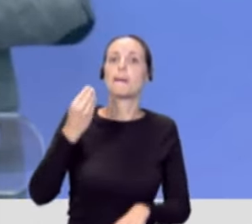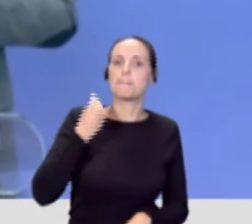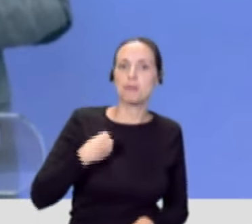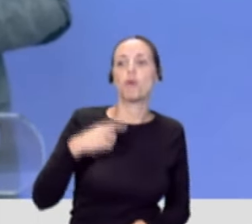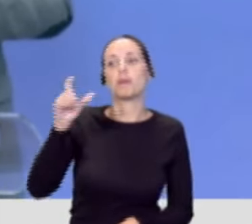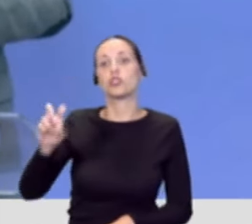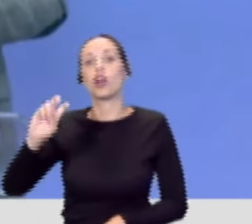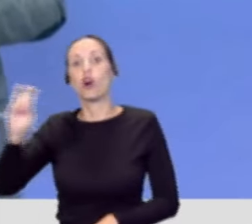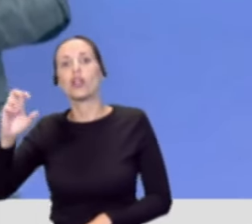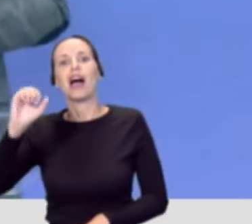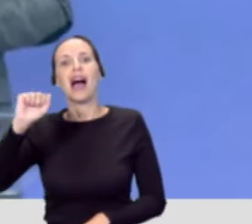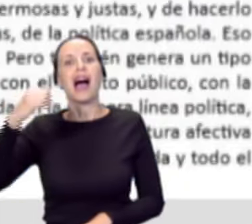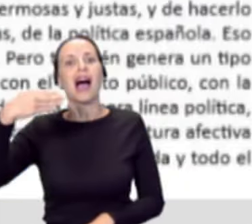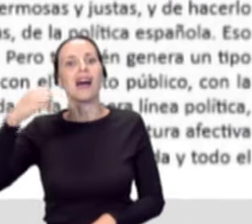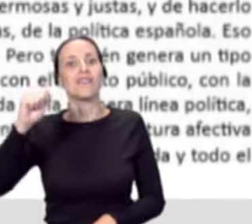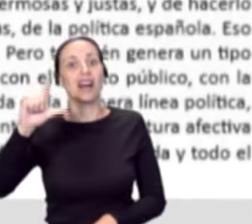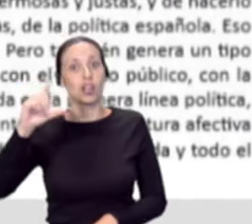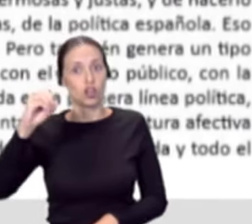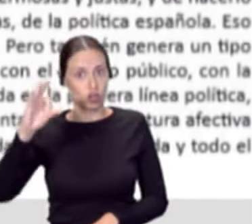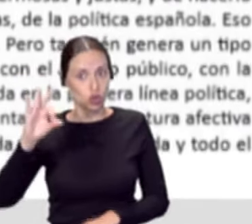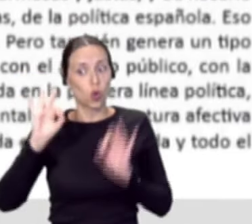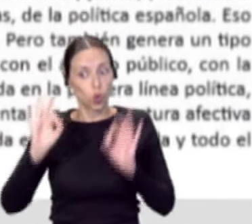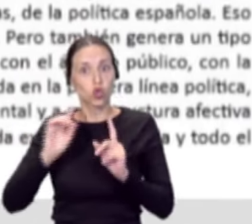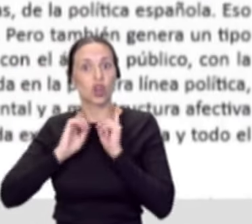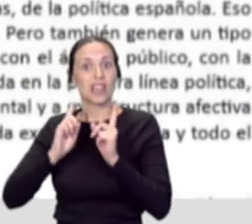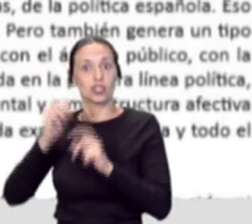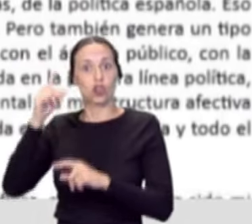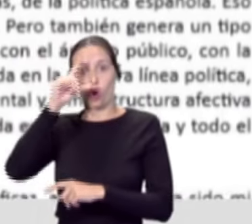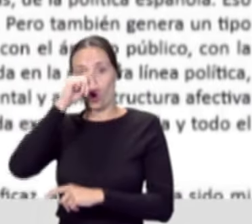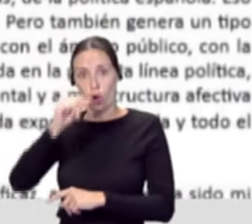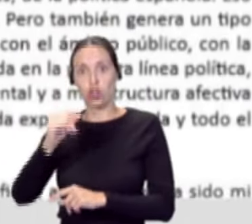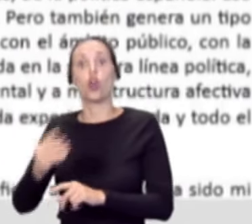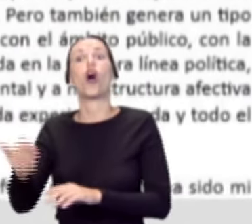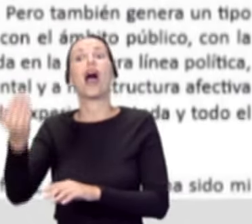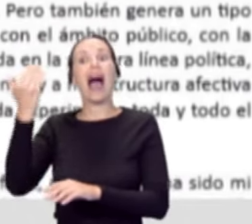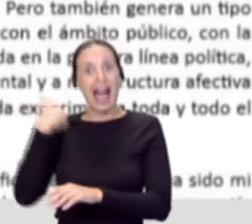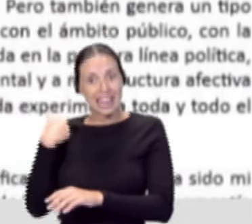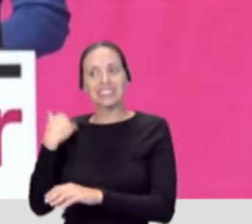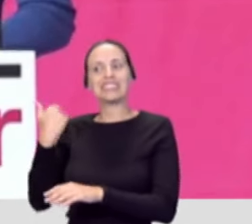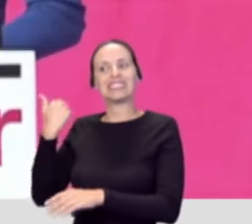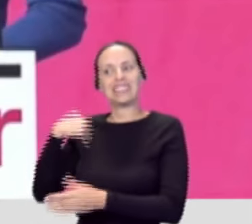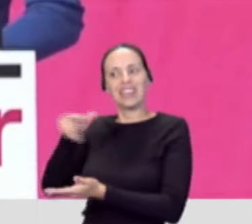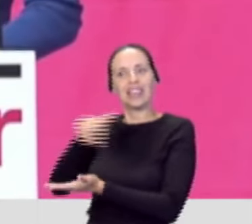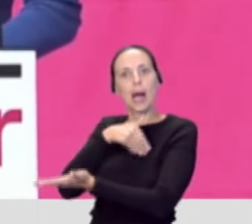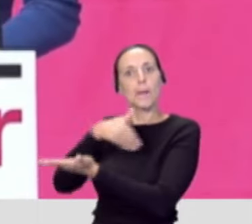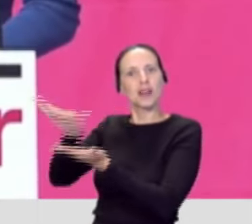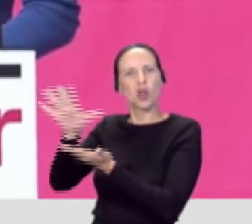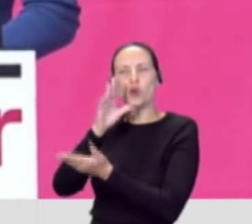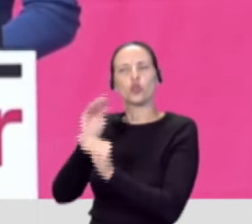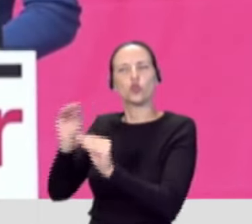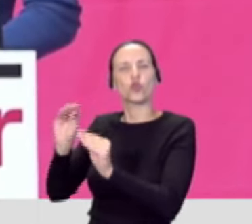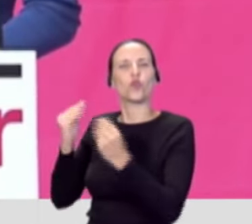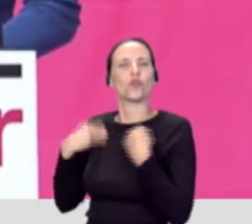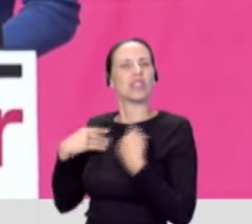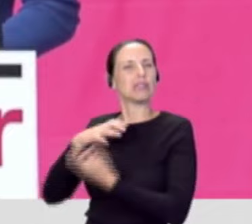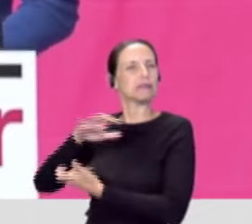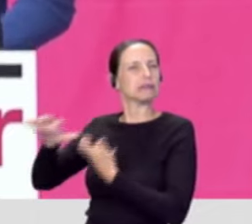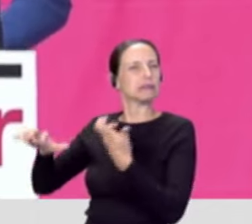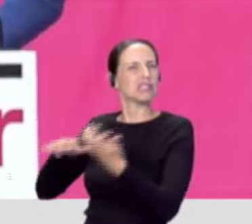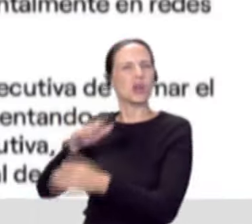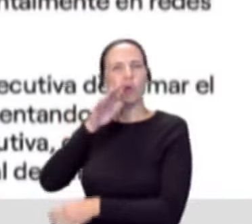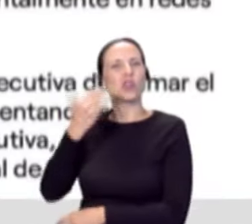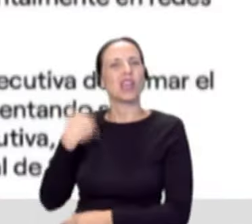fue separado mucho antes de la trama Koldo, porque ya llevaba una vida personal desordenada. O sea, que ya vieron, había dejado a su mujer, a su cuarta